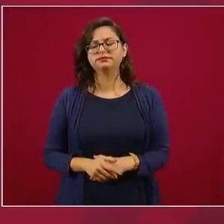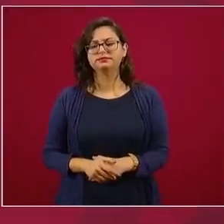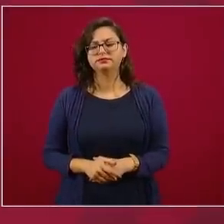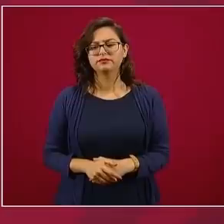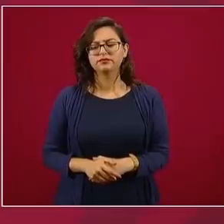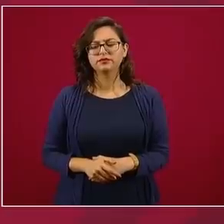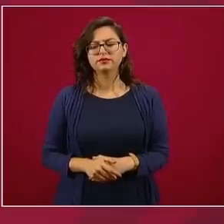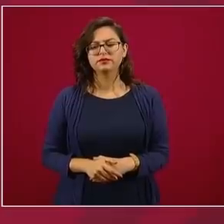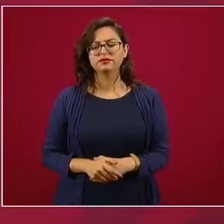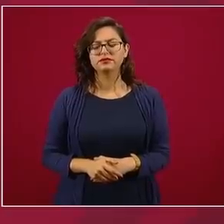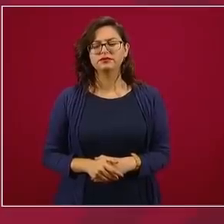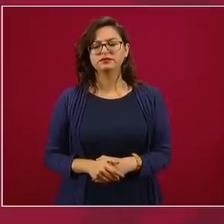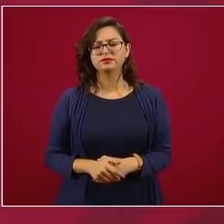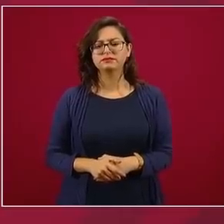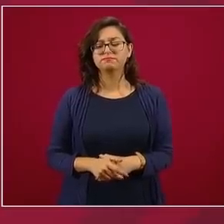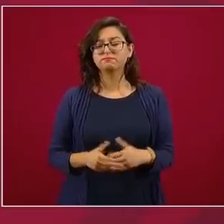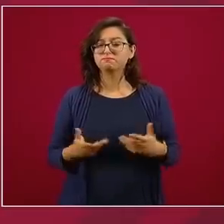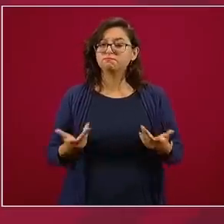y